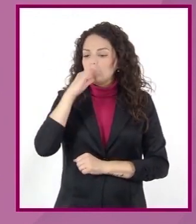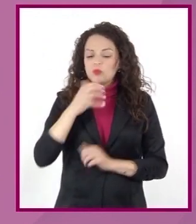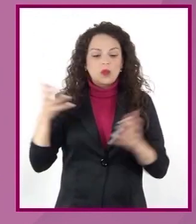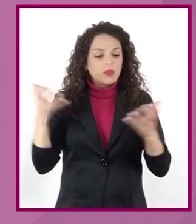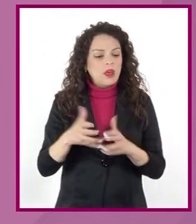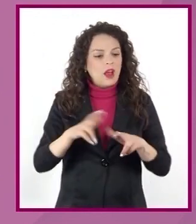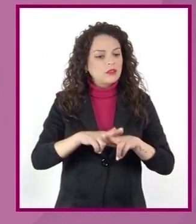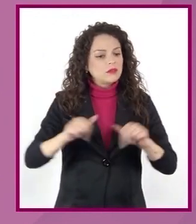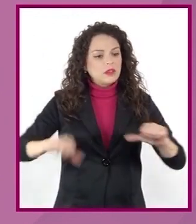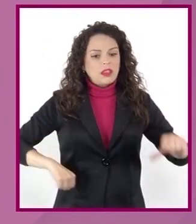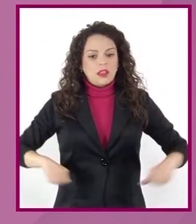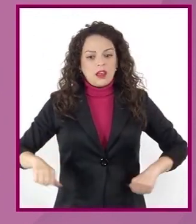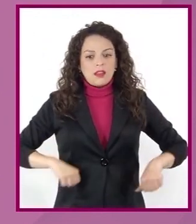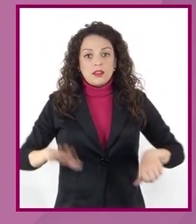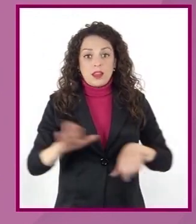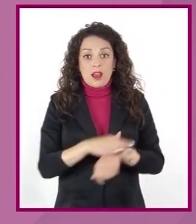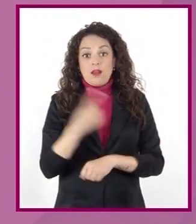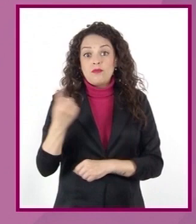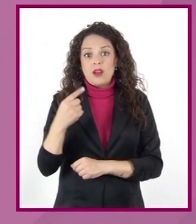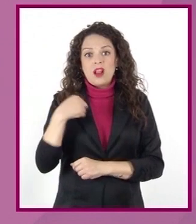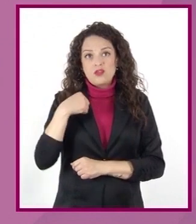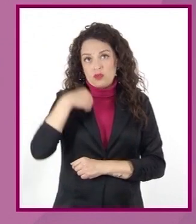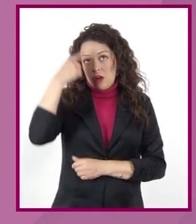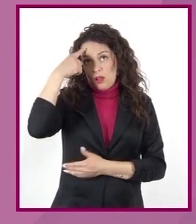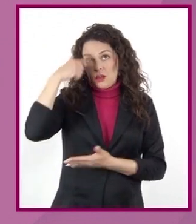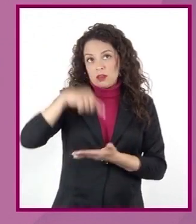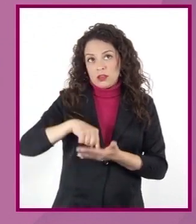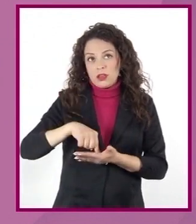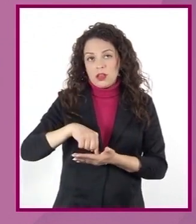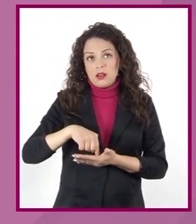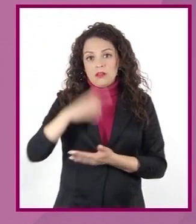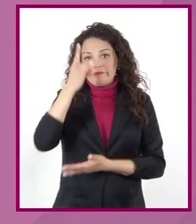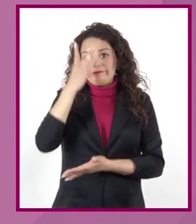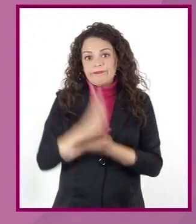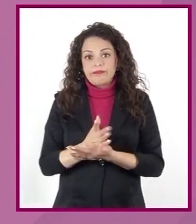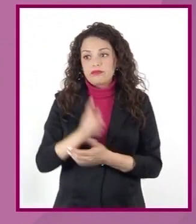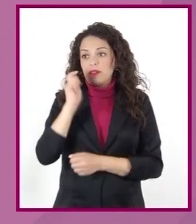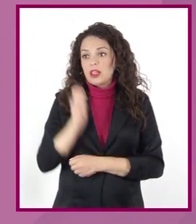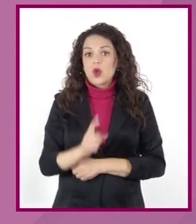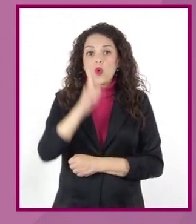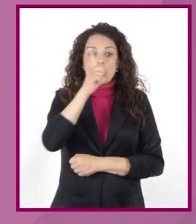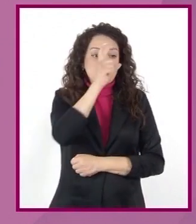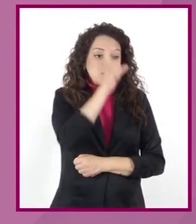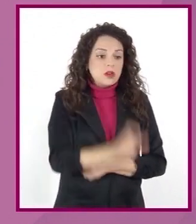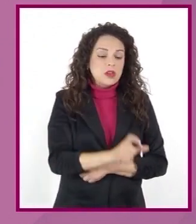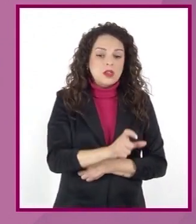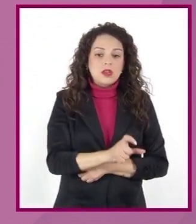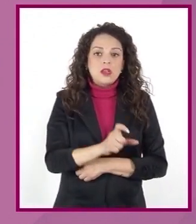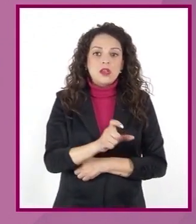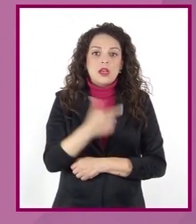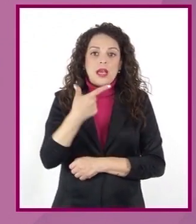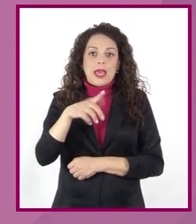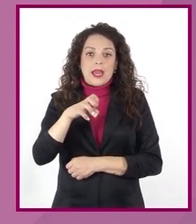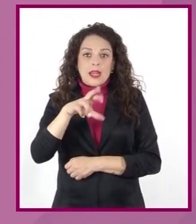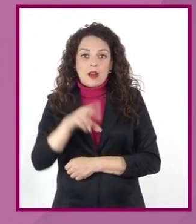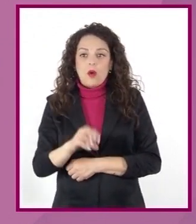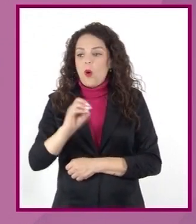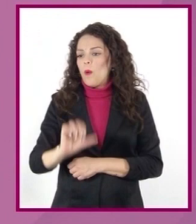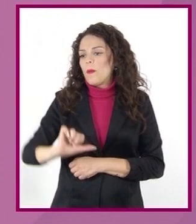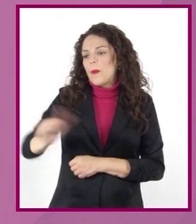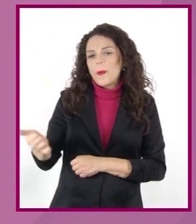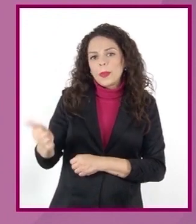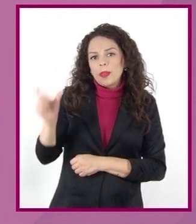actividades, porque se tiene la idea de que son exclusivas de un género u otro, o tal vez por